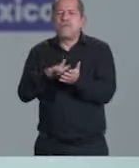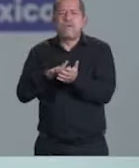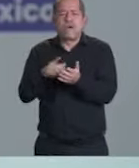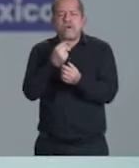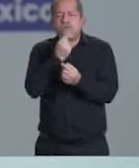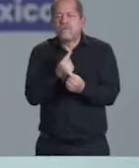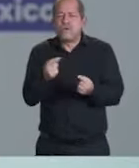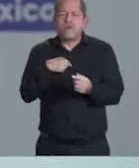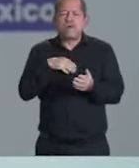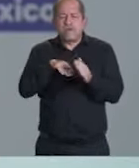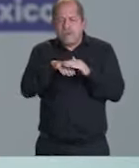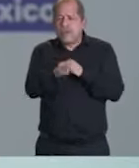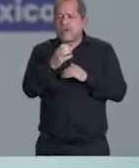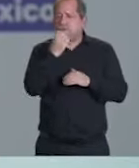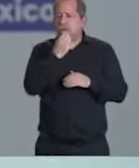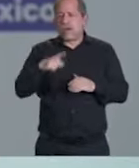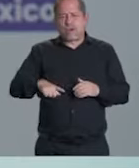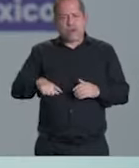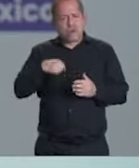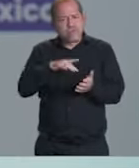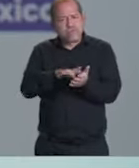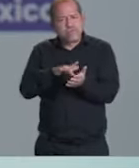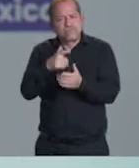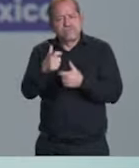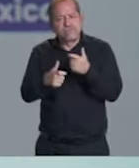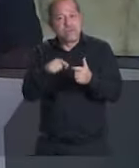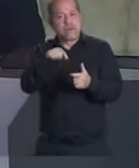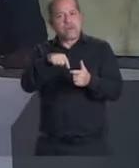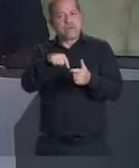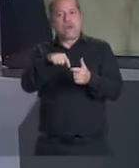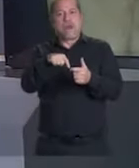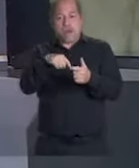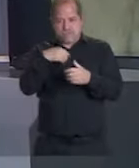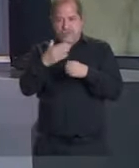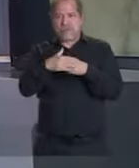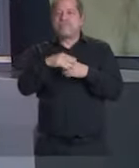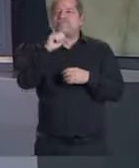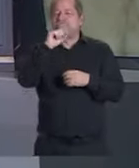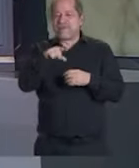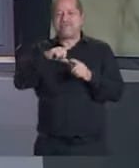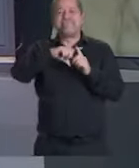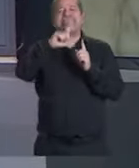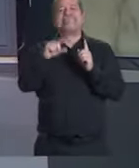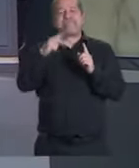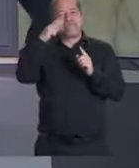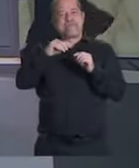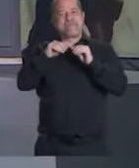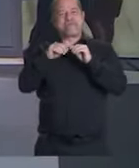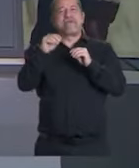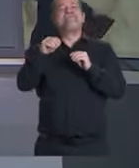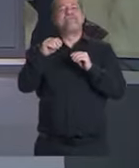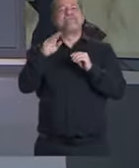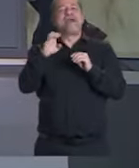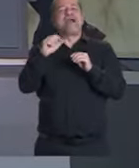Esa beca la vamos a llevar también a todo el país. Eso va a permitir tener una mejor reconocimiento de